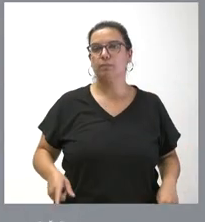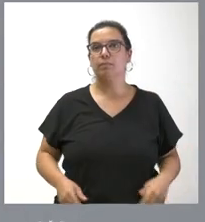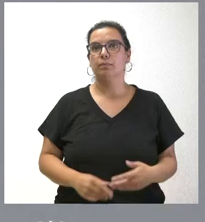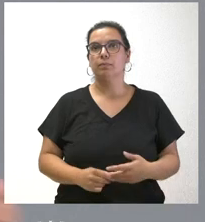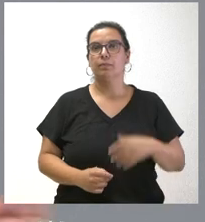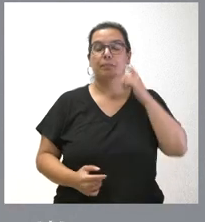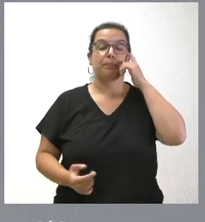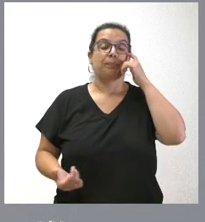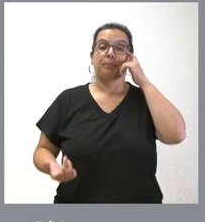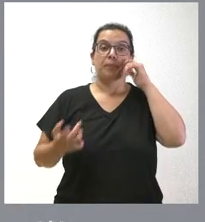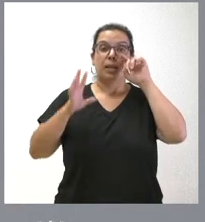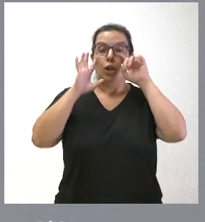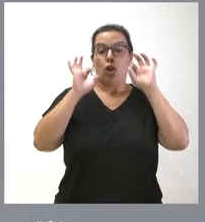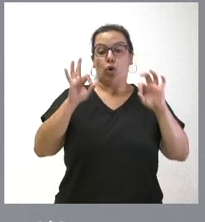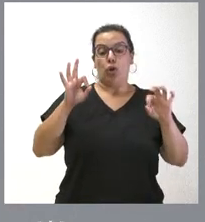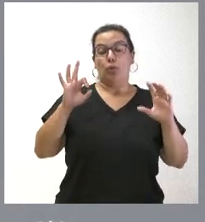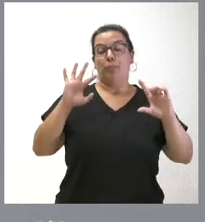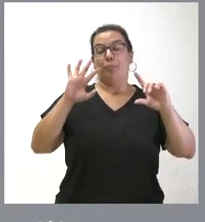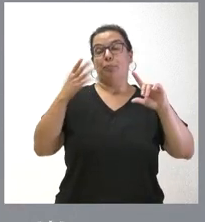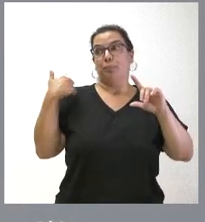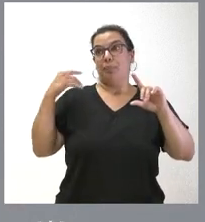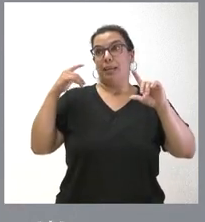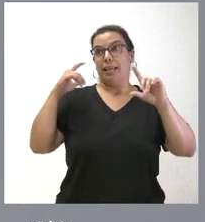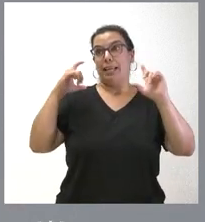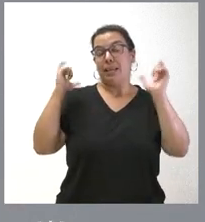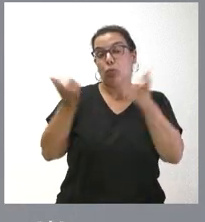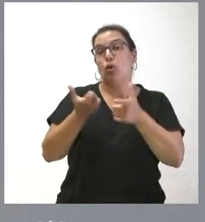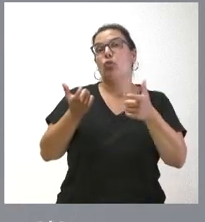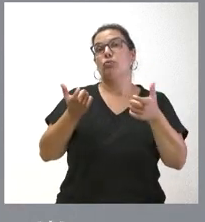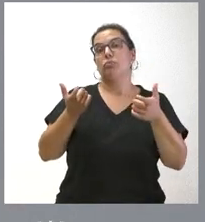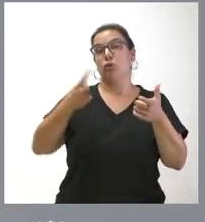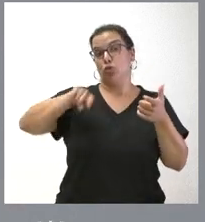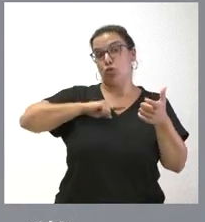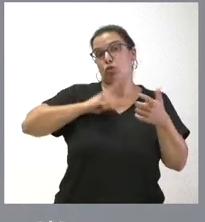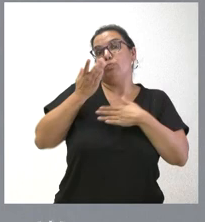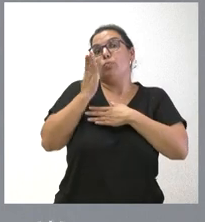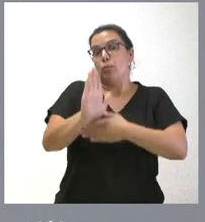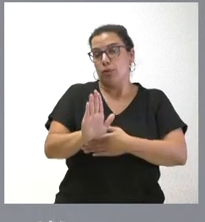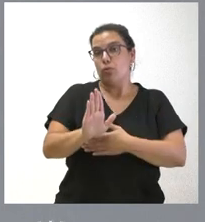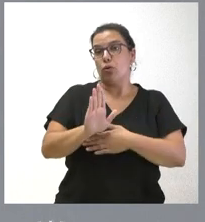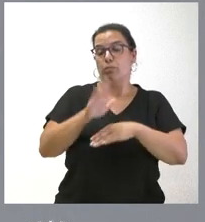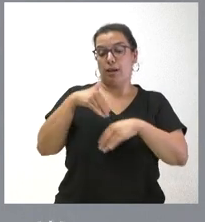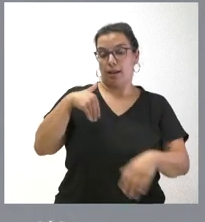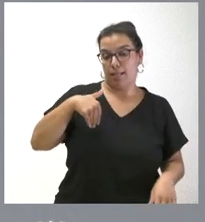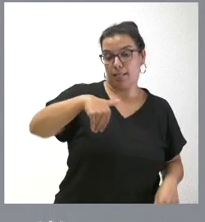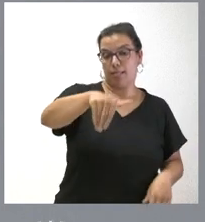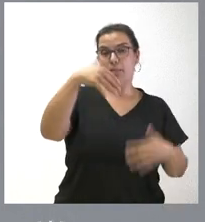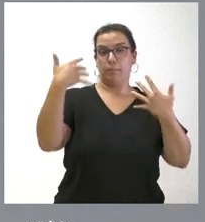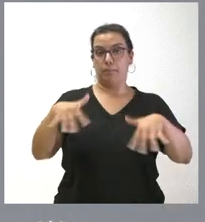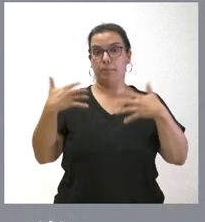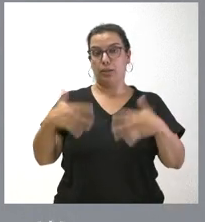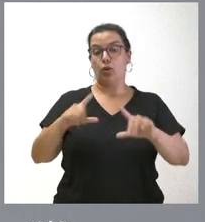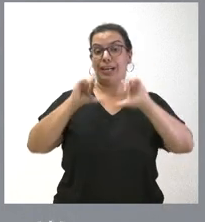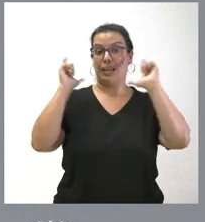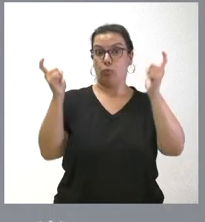lógicamente esta reunión al menos como la planteamos nosotros de cara al próximo miércoles es